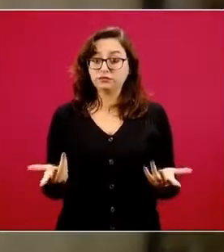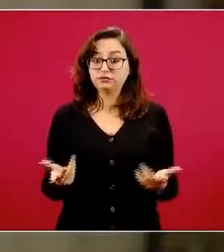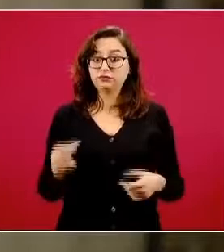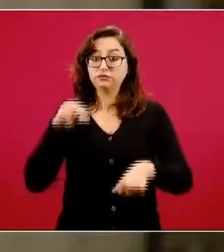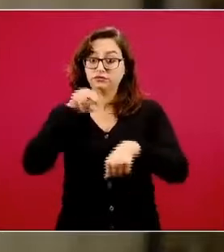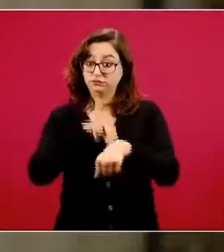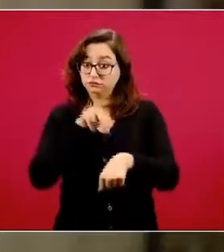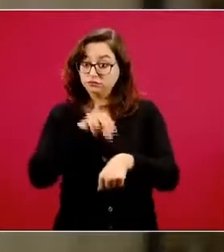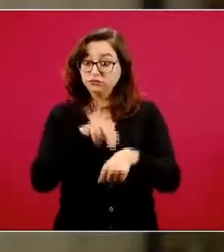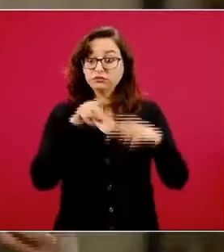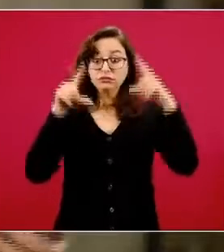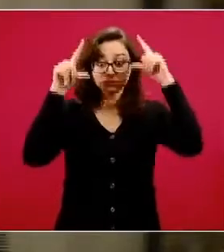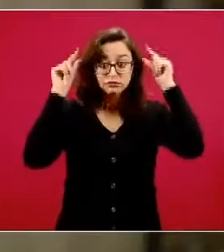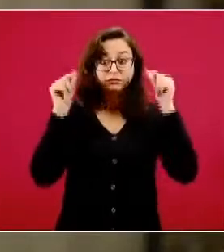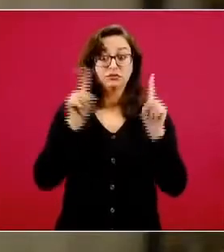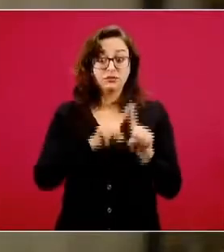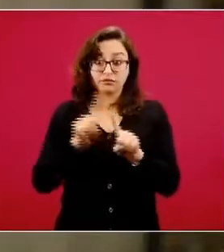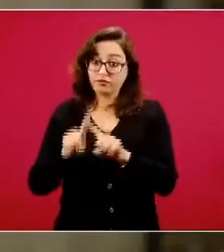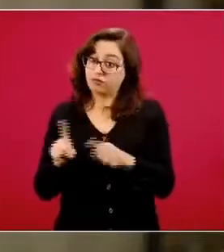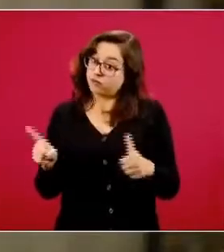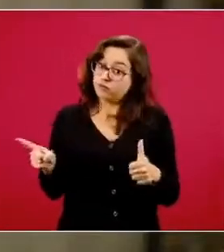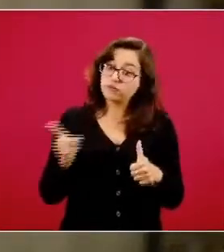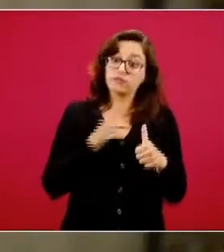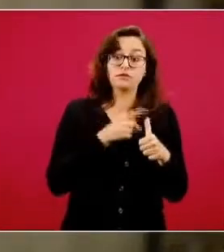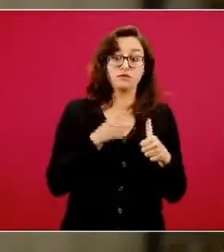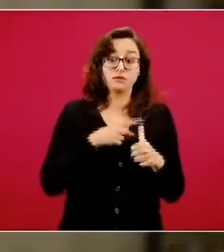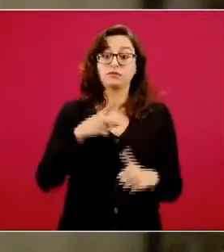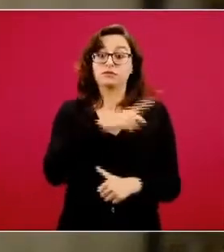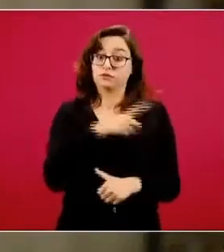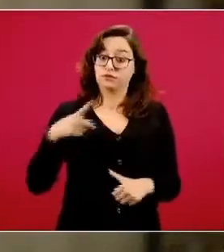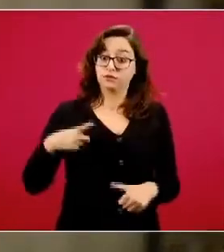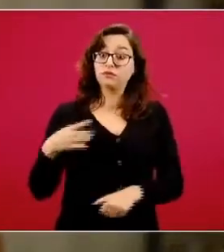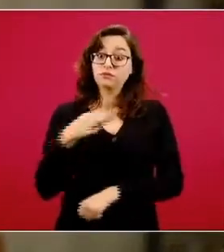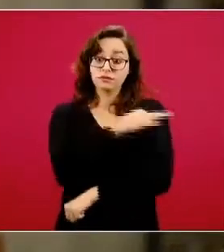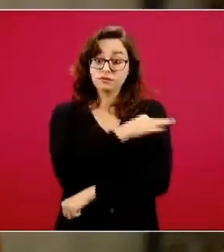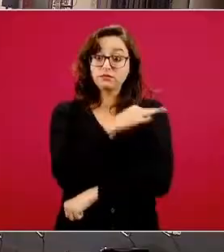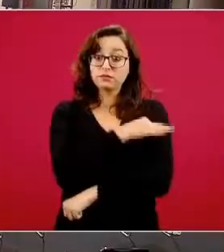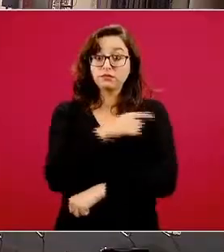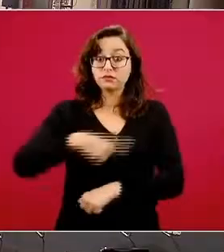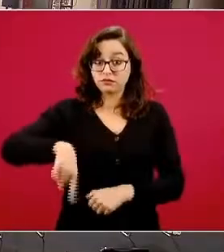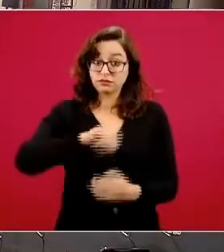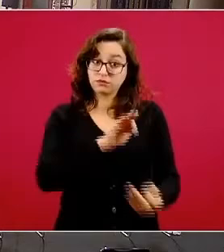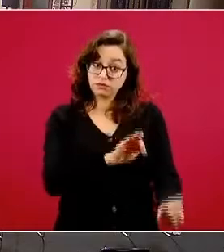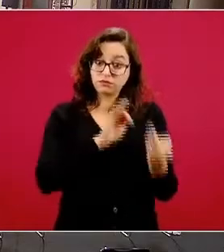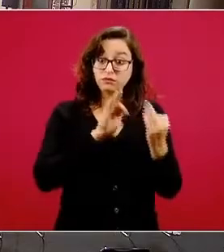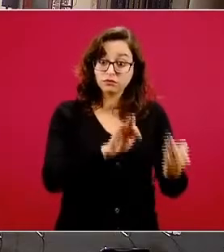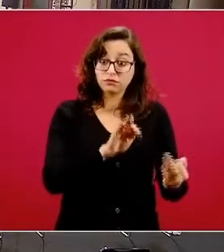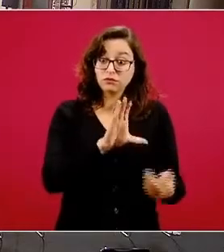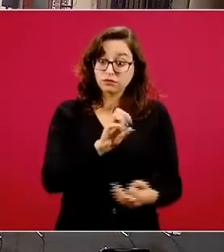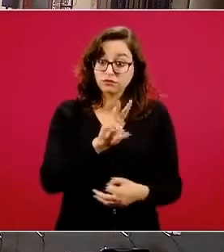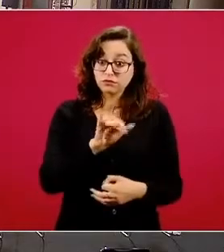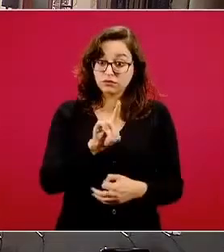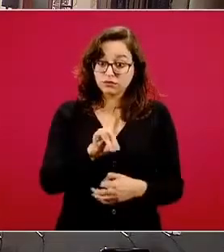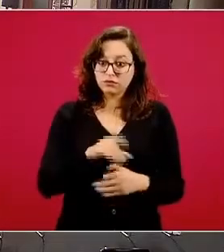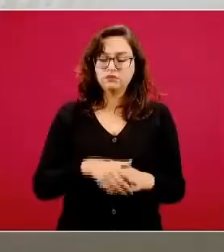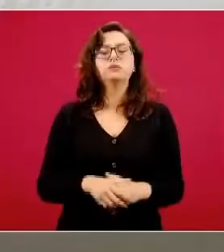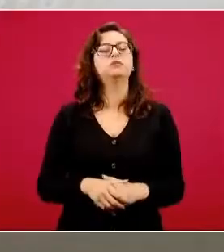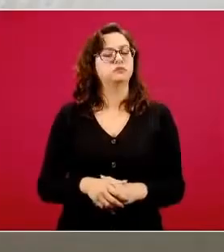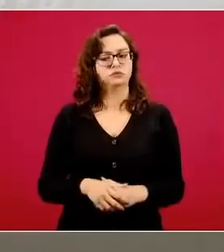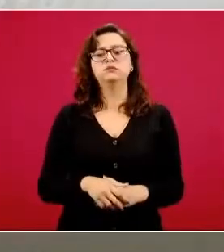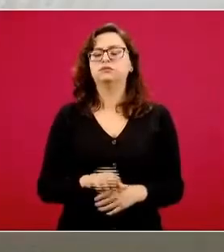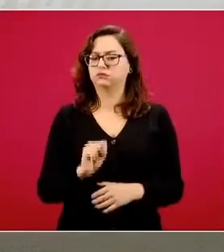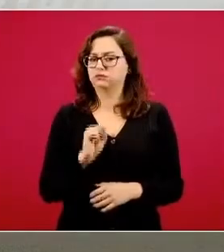primeros en recibir la vacuna, tomando en cuenta que ellos están en primera línea en el combate al COVID. Es correcto, igual que con